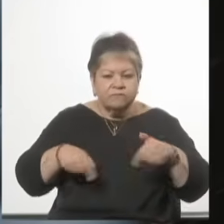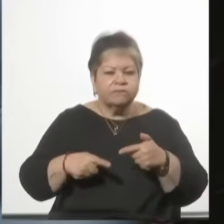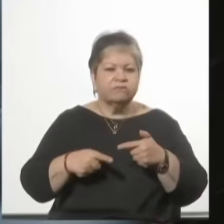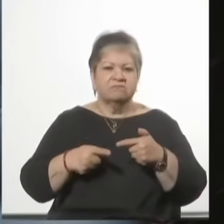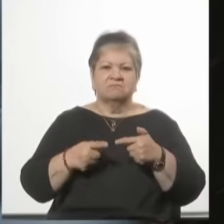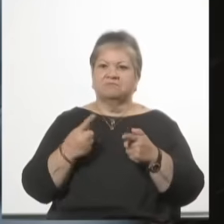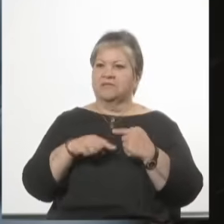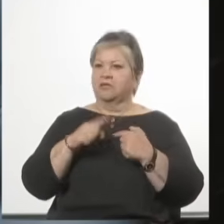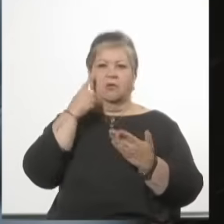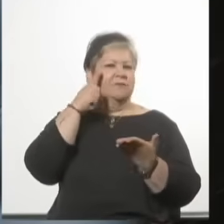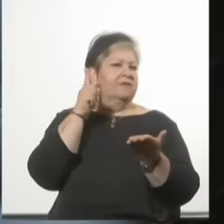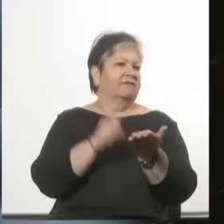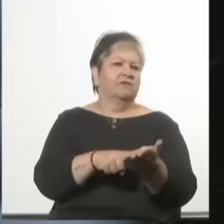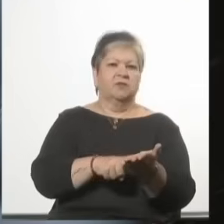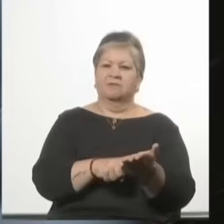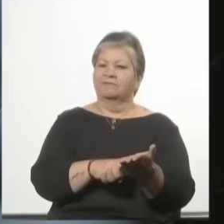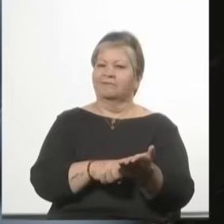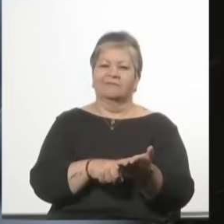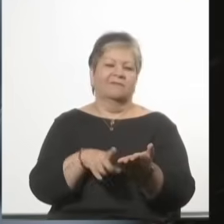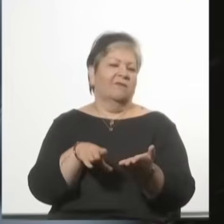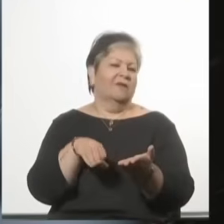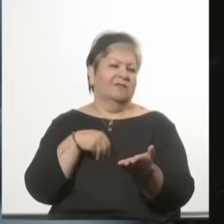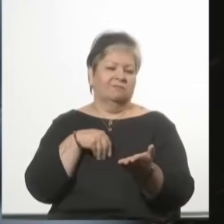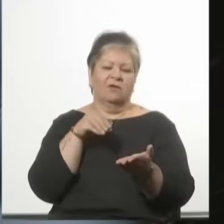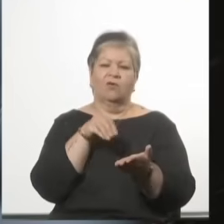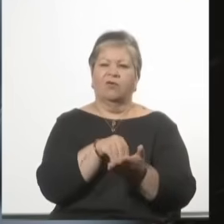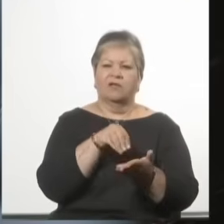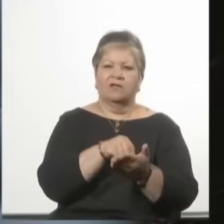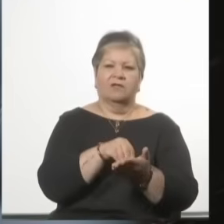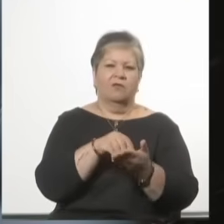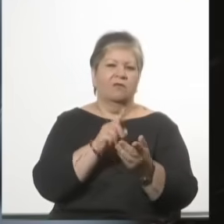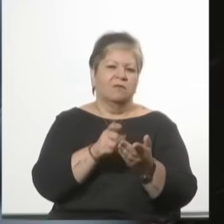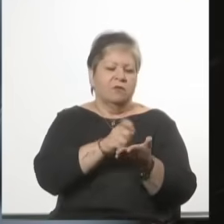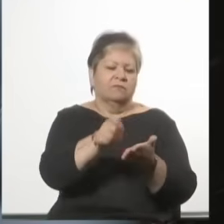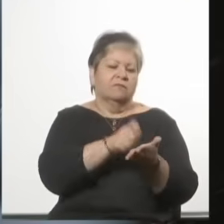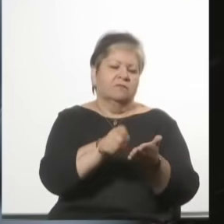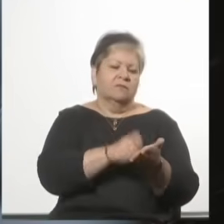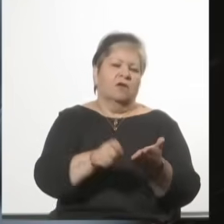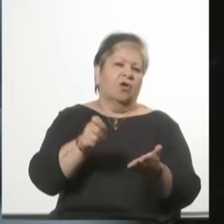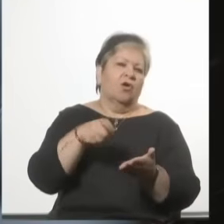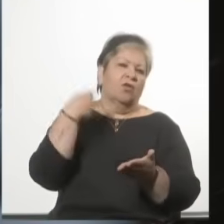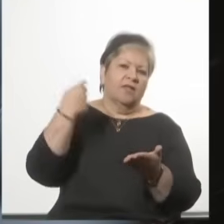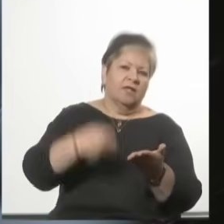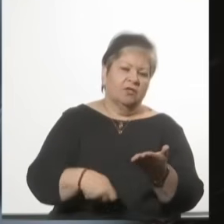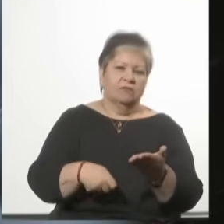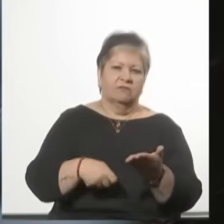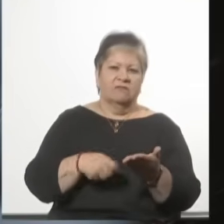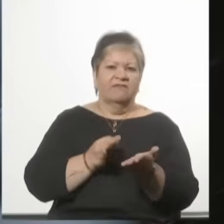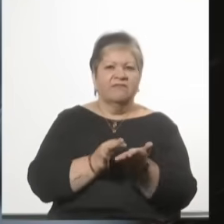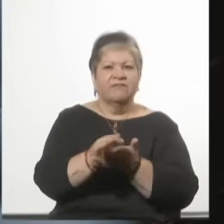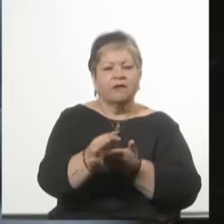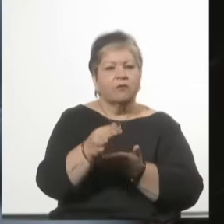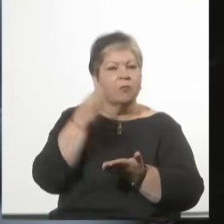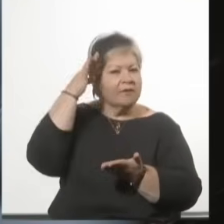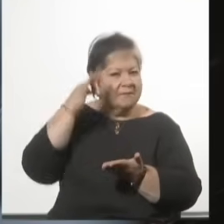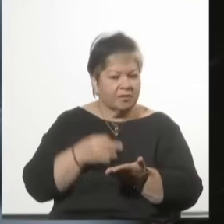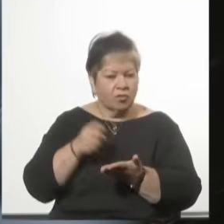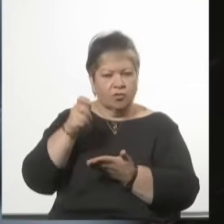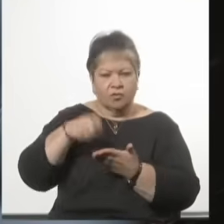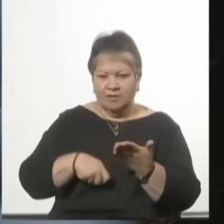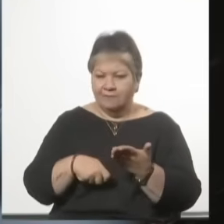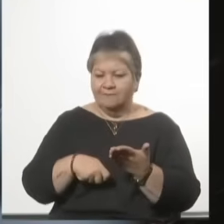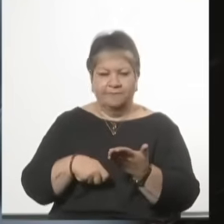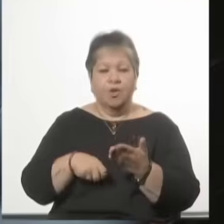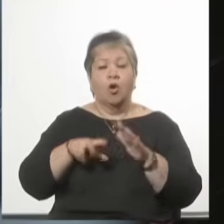serias observaciones al contenido de las garantías, en especial la de fiel cumplimiento del contrato. El